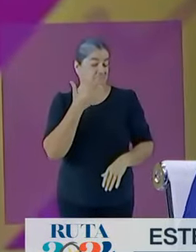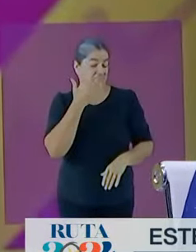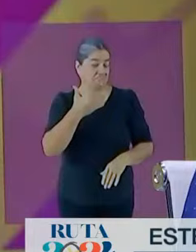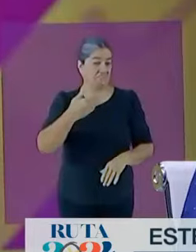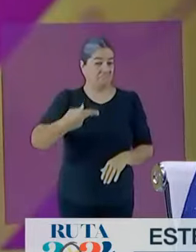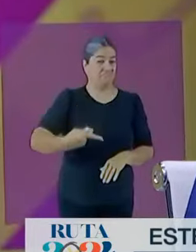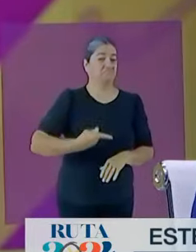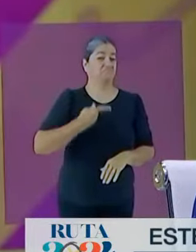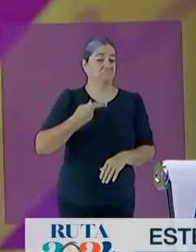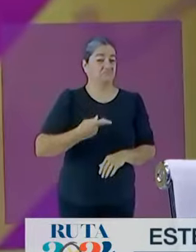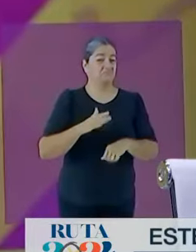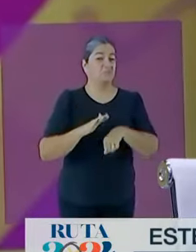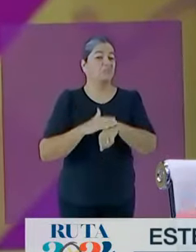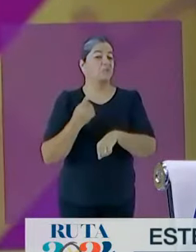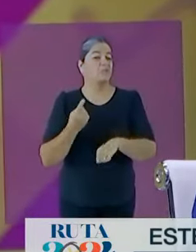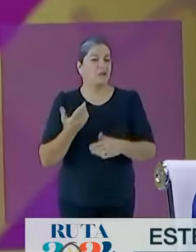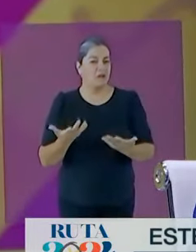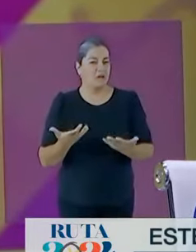Frase.